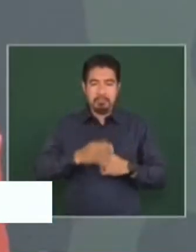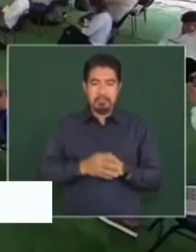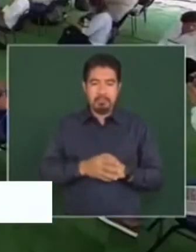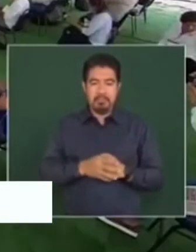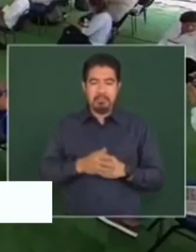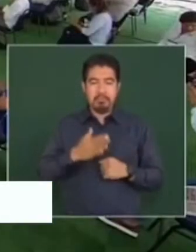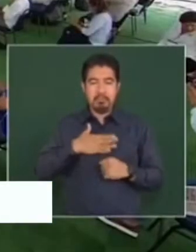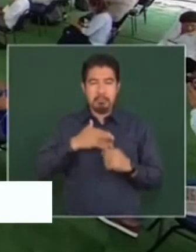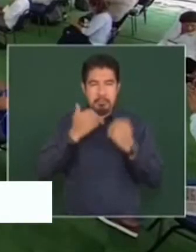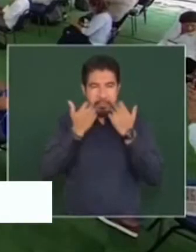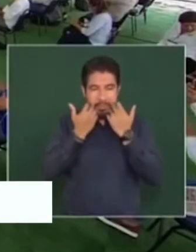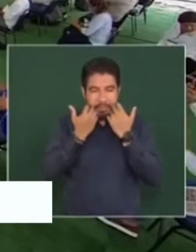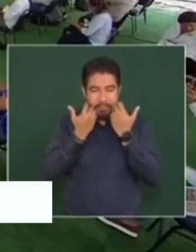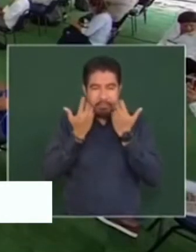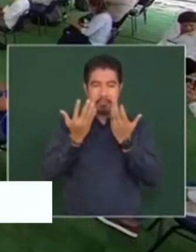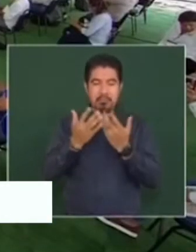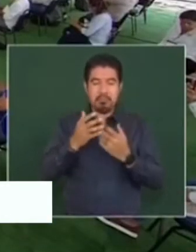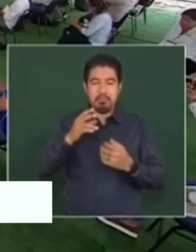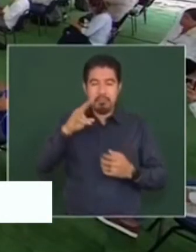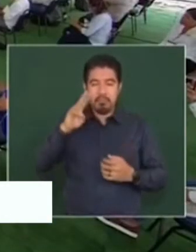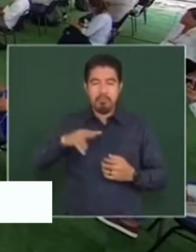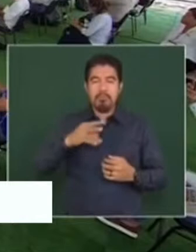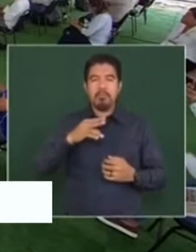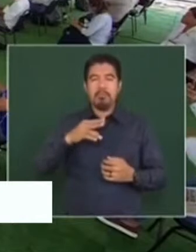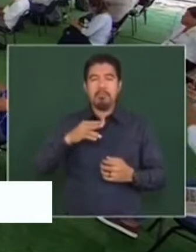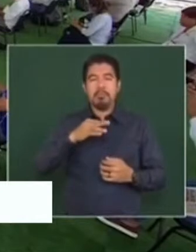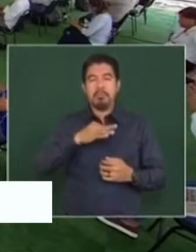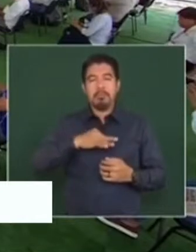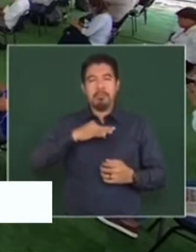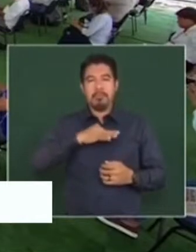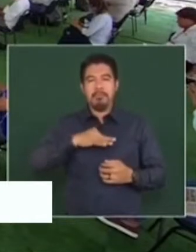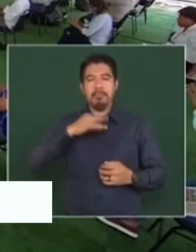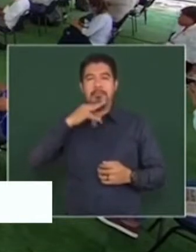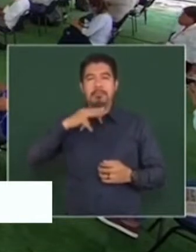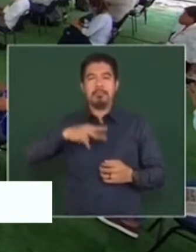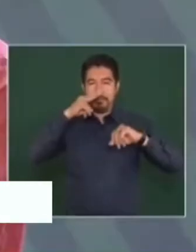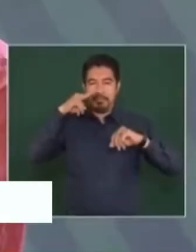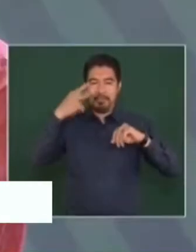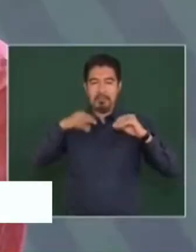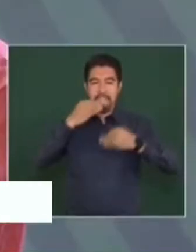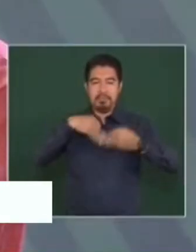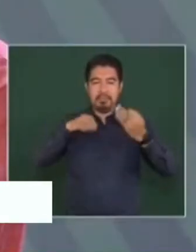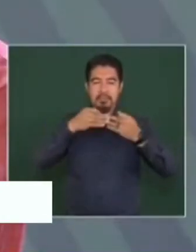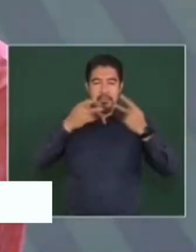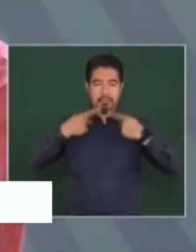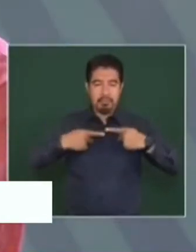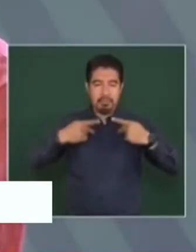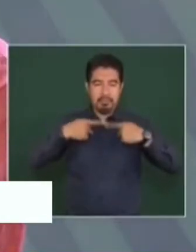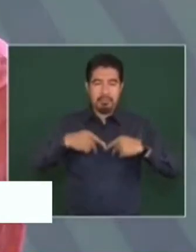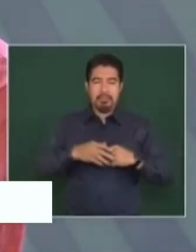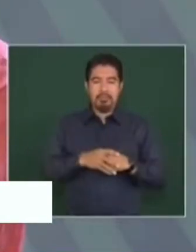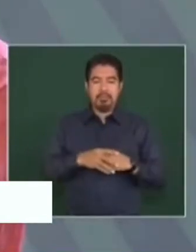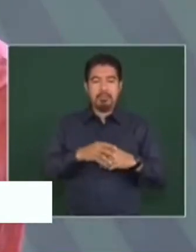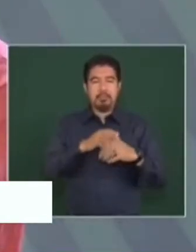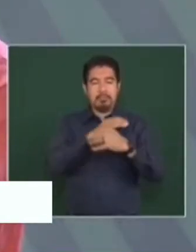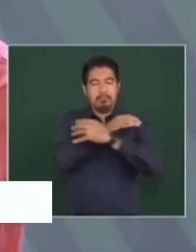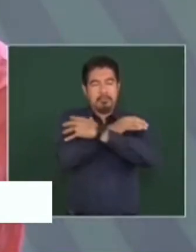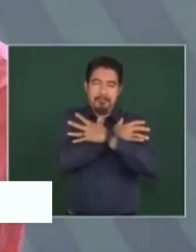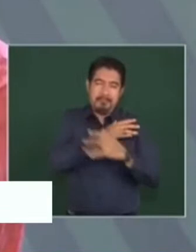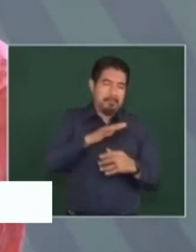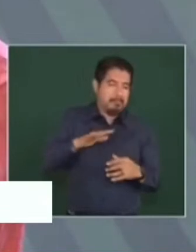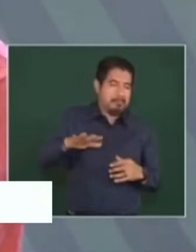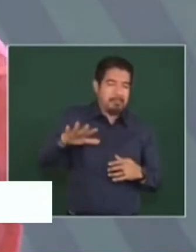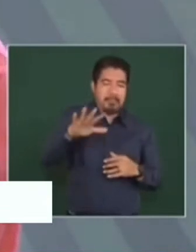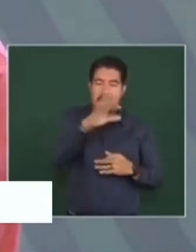Yo deseo pues una feliz Navidad a todos los mexicanos. Los abrazo a